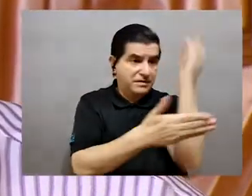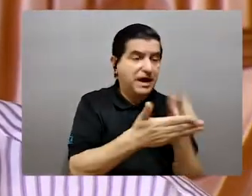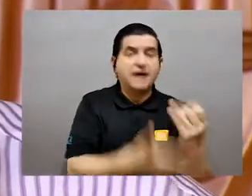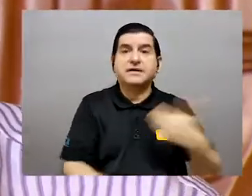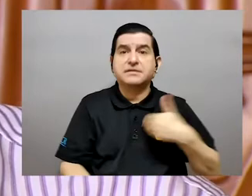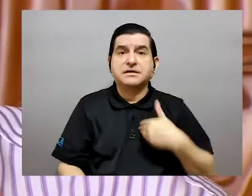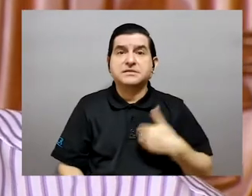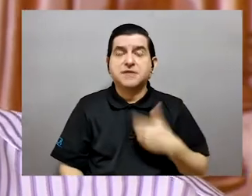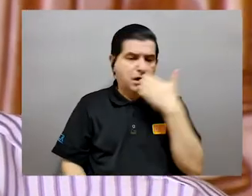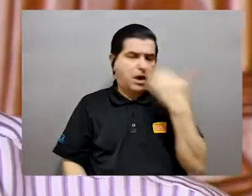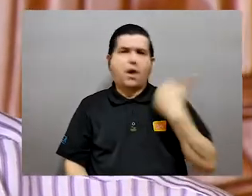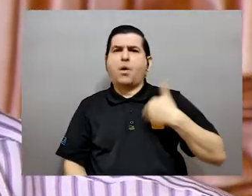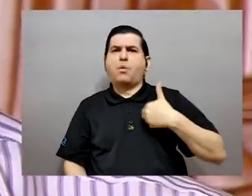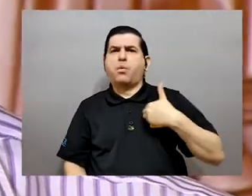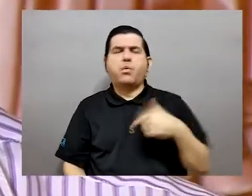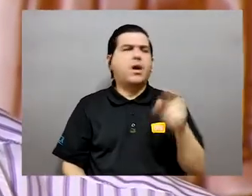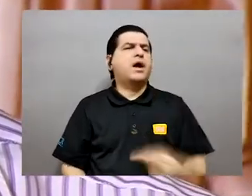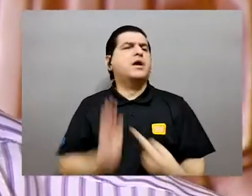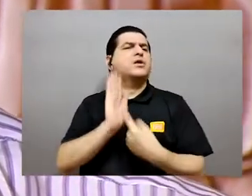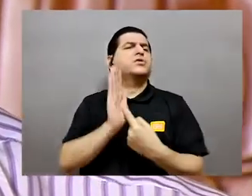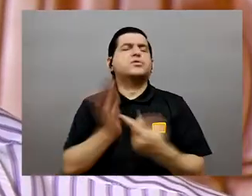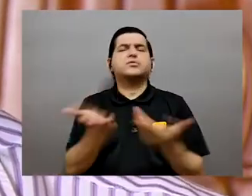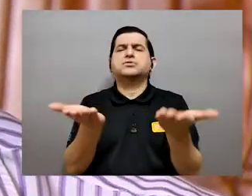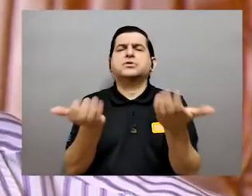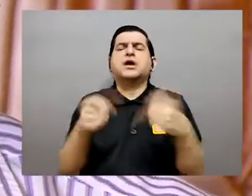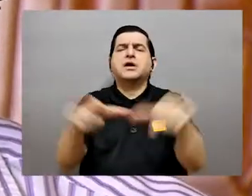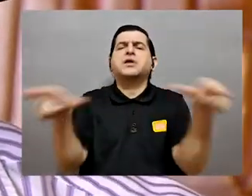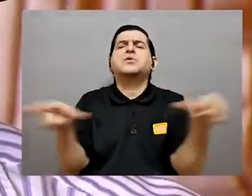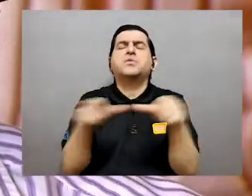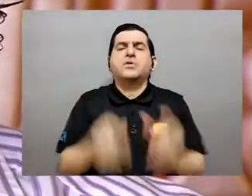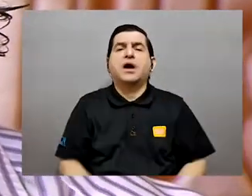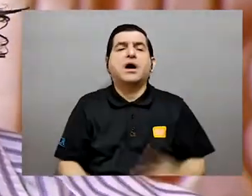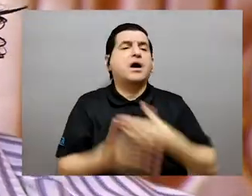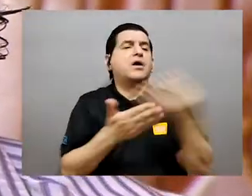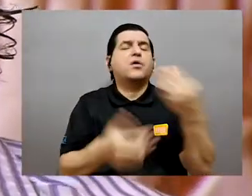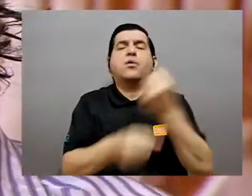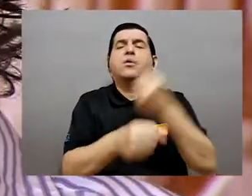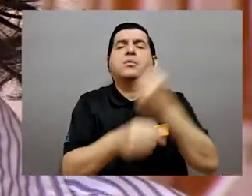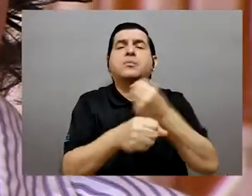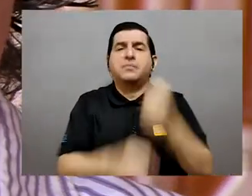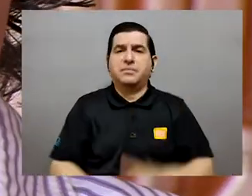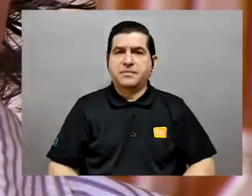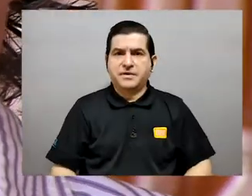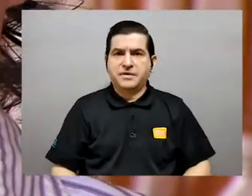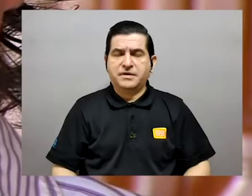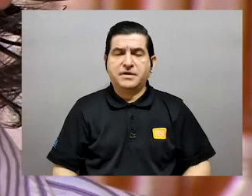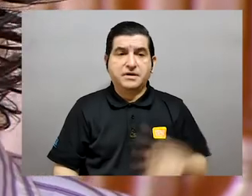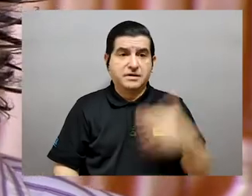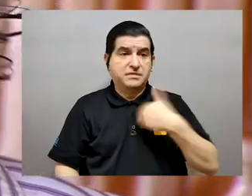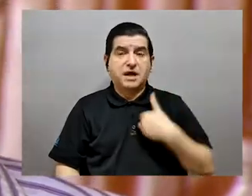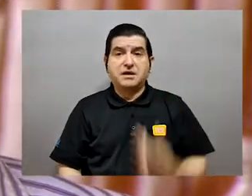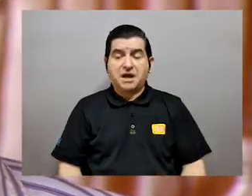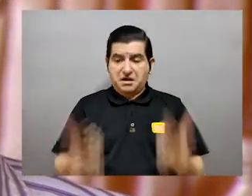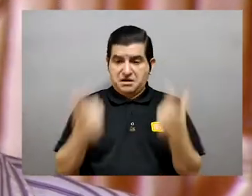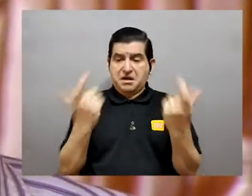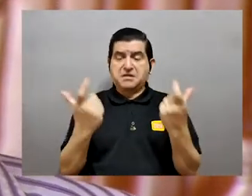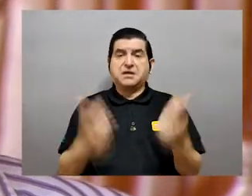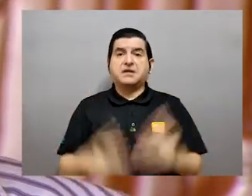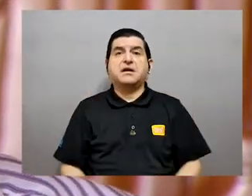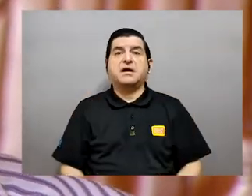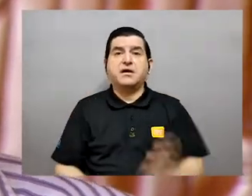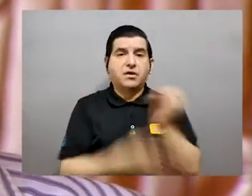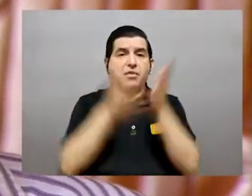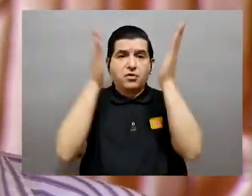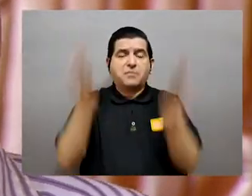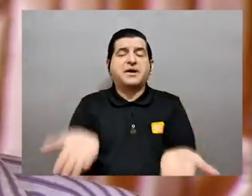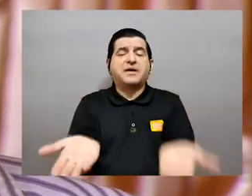pandemia. Estamos sacando el Ministerio de Salud y todas las instituciones que tengan que ver con salud,